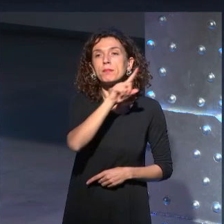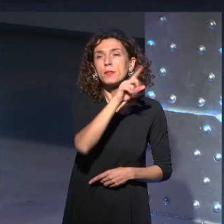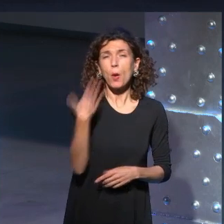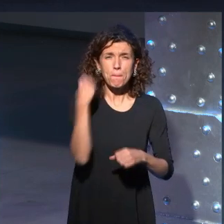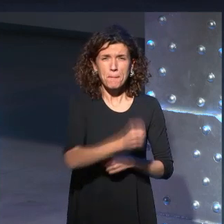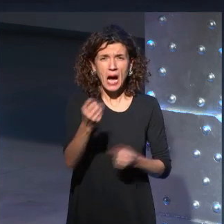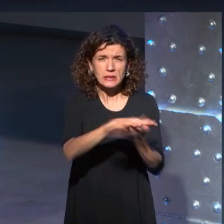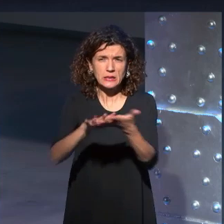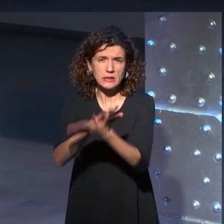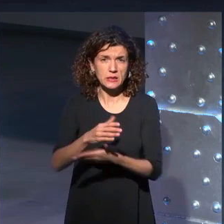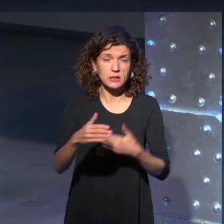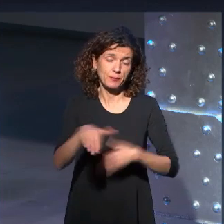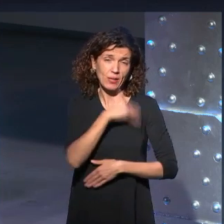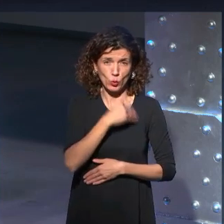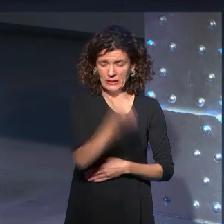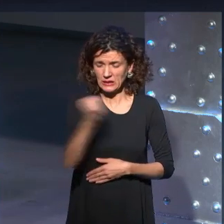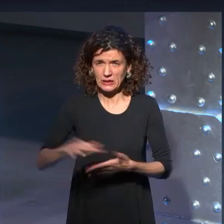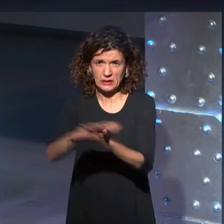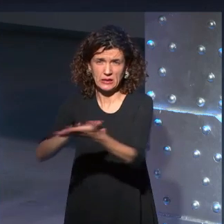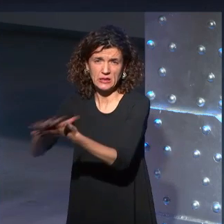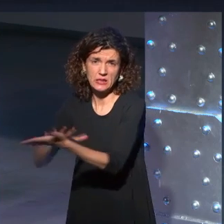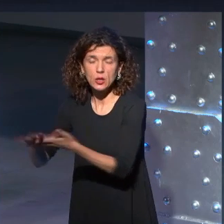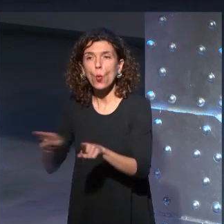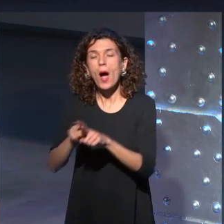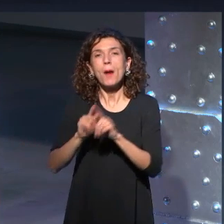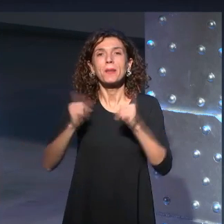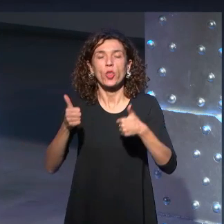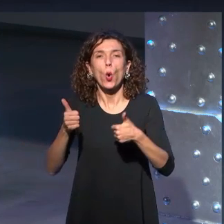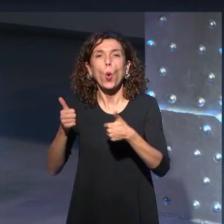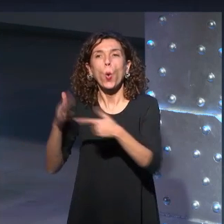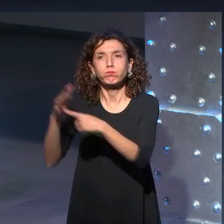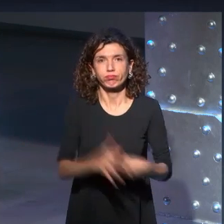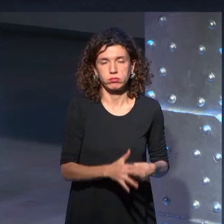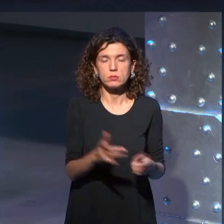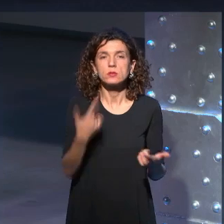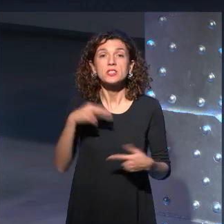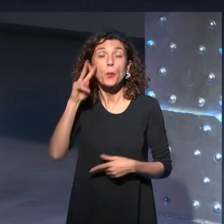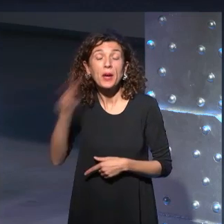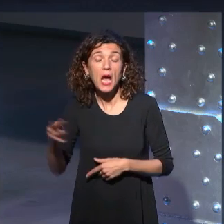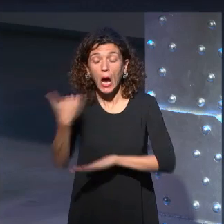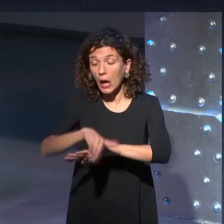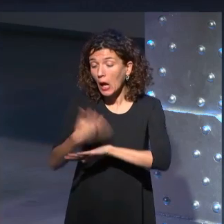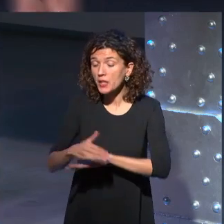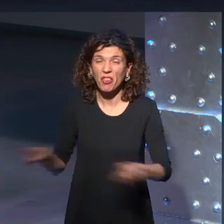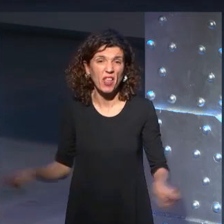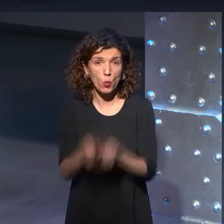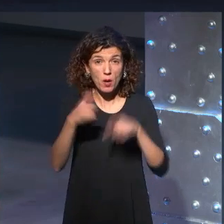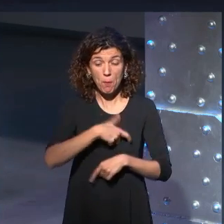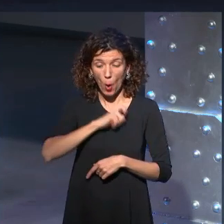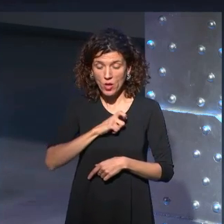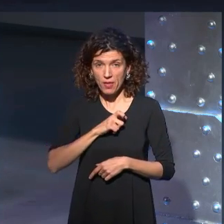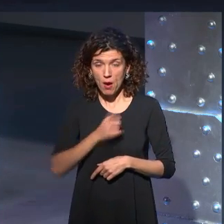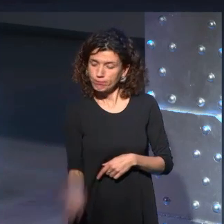hubo una matanza de estudiantes. Sí. Empezó una microrepresión. Entonces, si a ti te veían jugando en la calle, no importaba qué edad, los policías